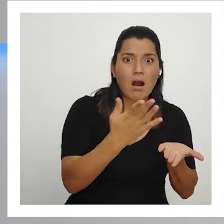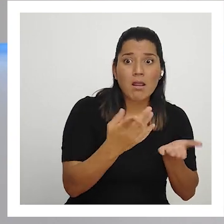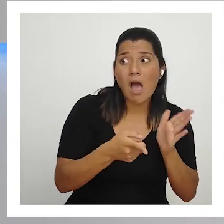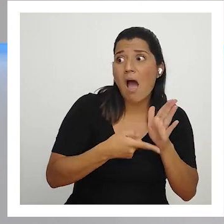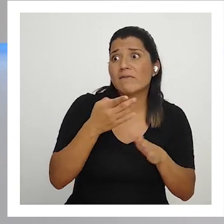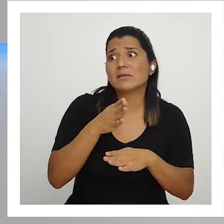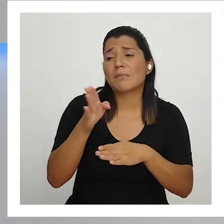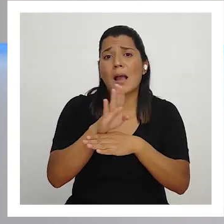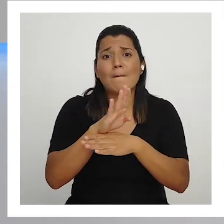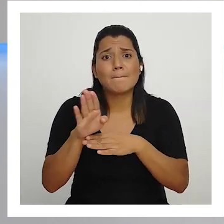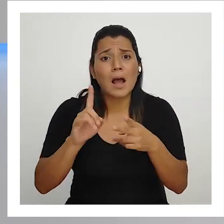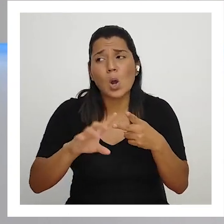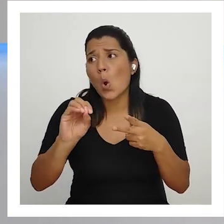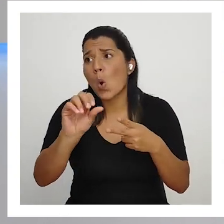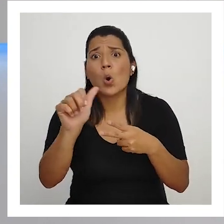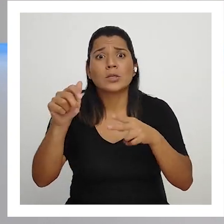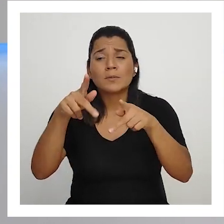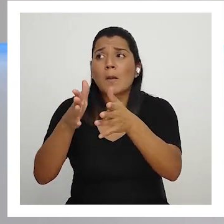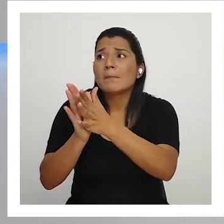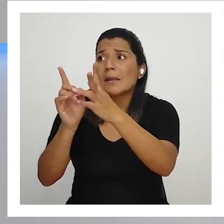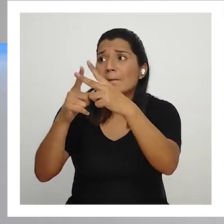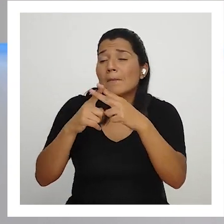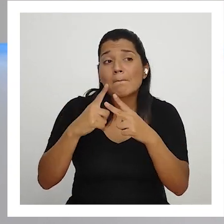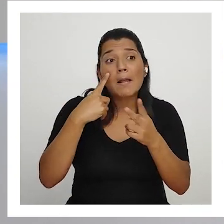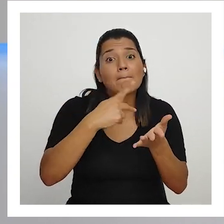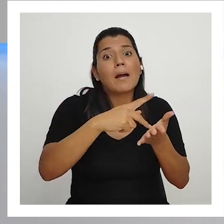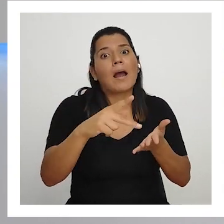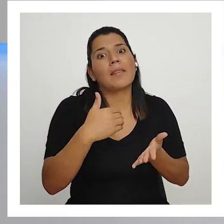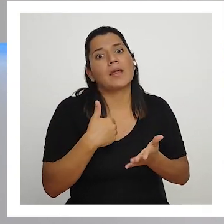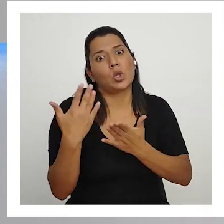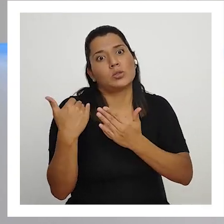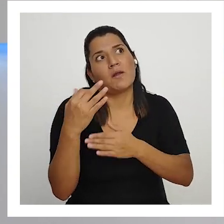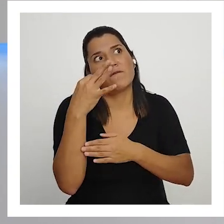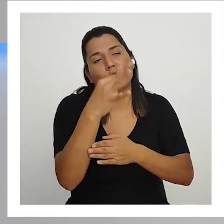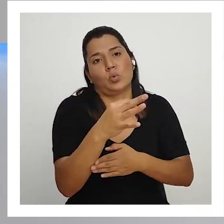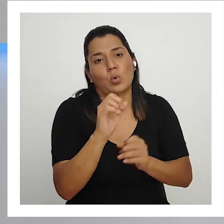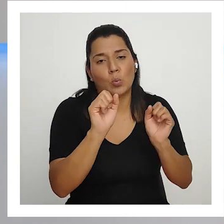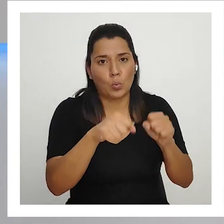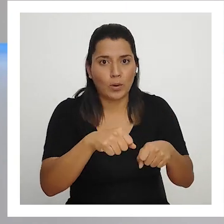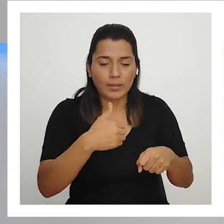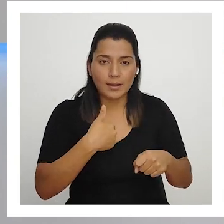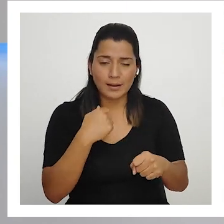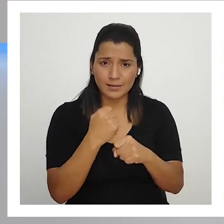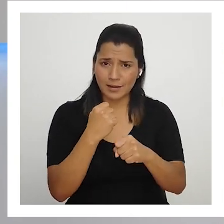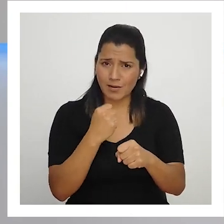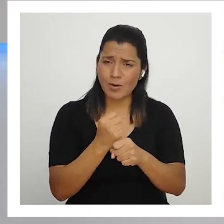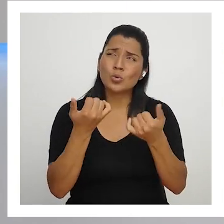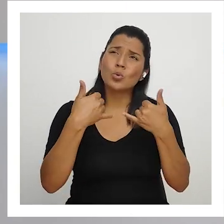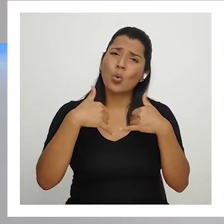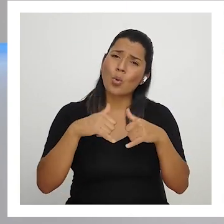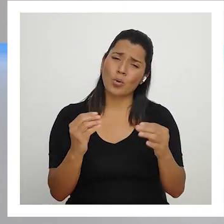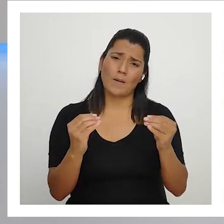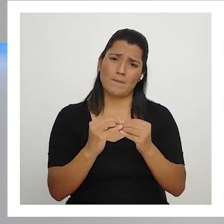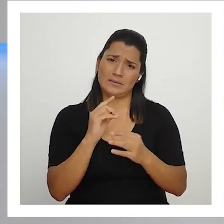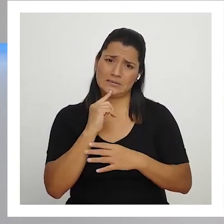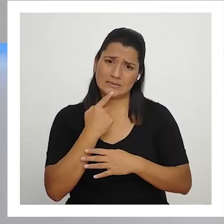sede informal, para poder hacer frente a estos requerimientos que le hacen los delincuentes, todavía es más grave el